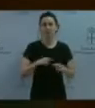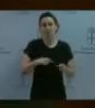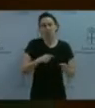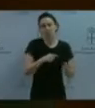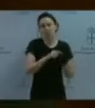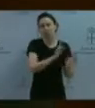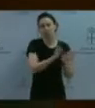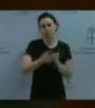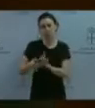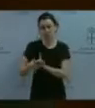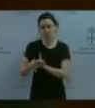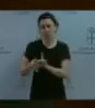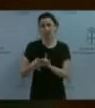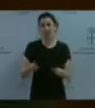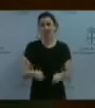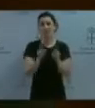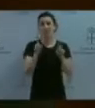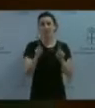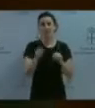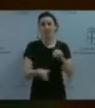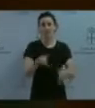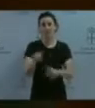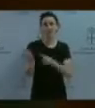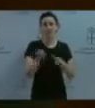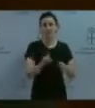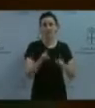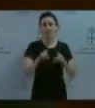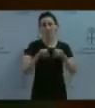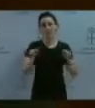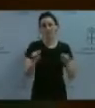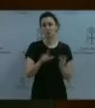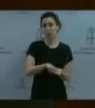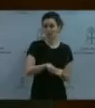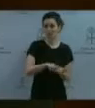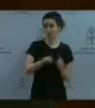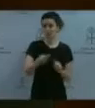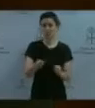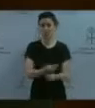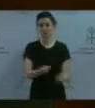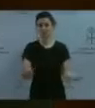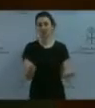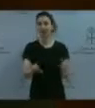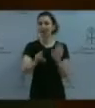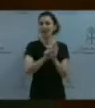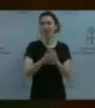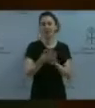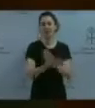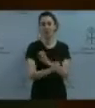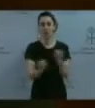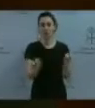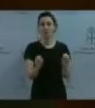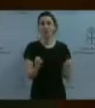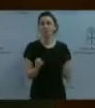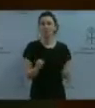electoral, no hayan desarrollado la citada ley. Pero lo que nunca había pasado en esta Junta